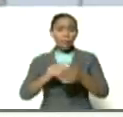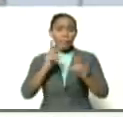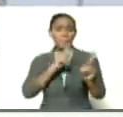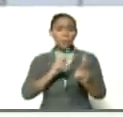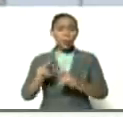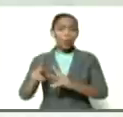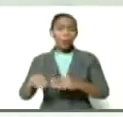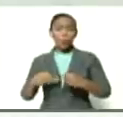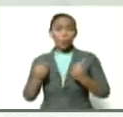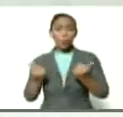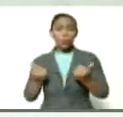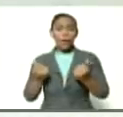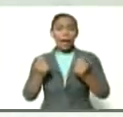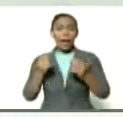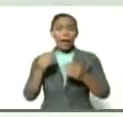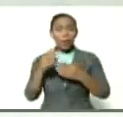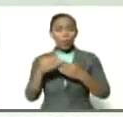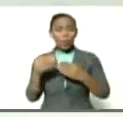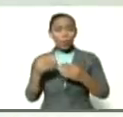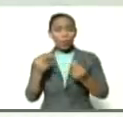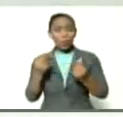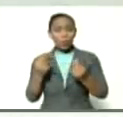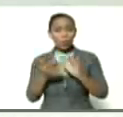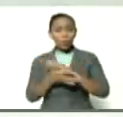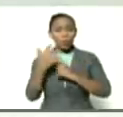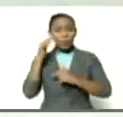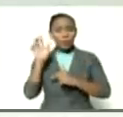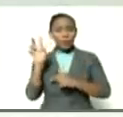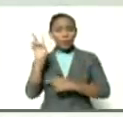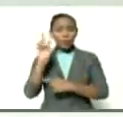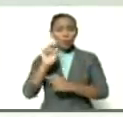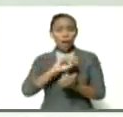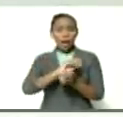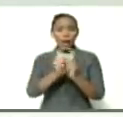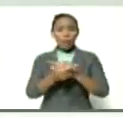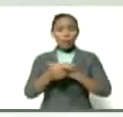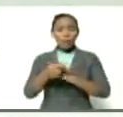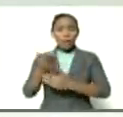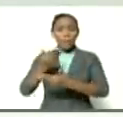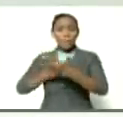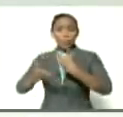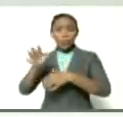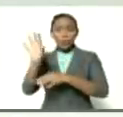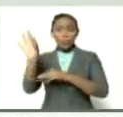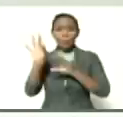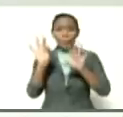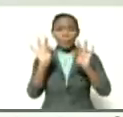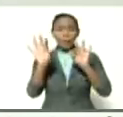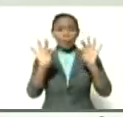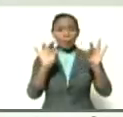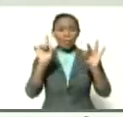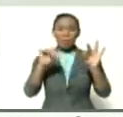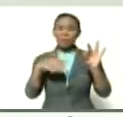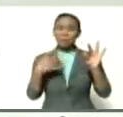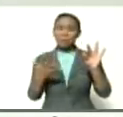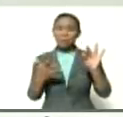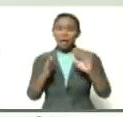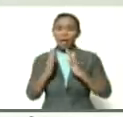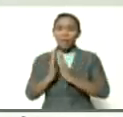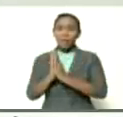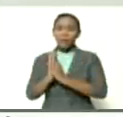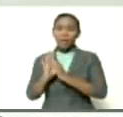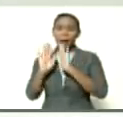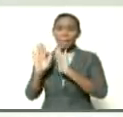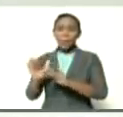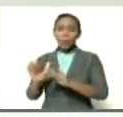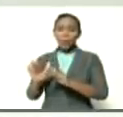de recuperación económica, donde Venezuela sustituya importaciones de forma selectiva, también para favorecer la producción